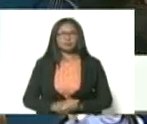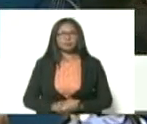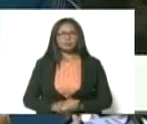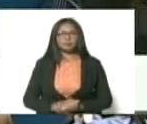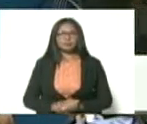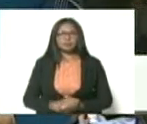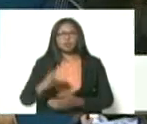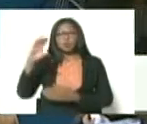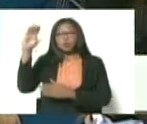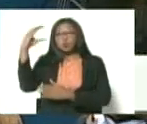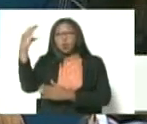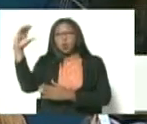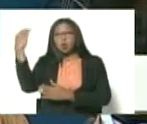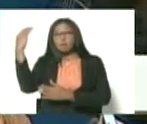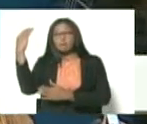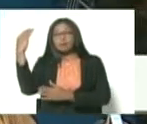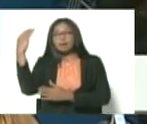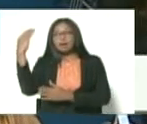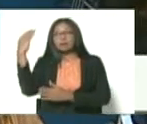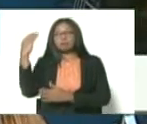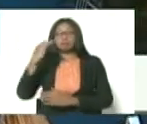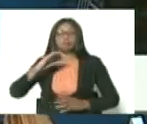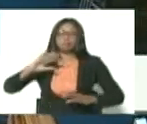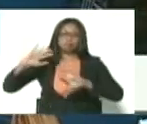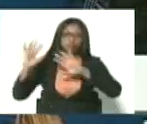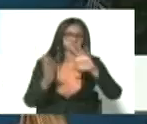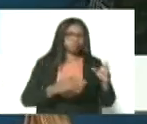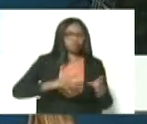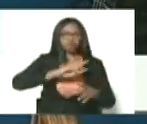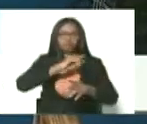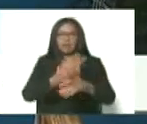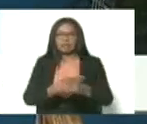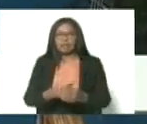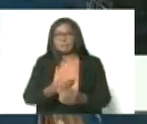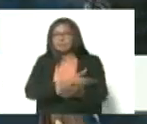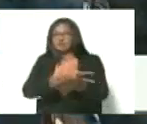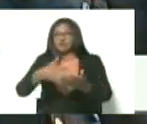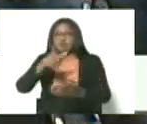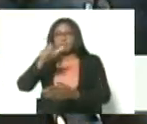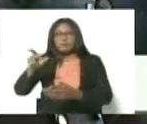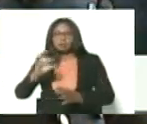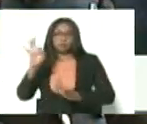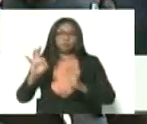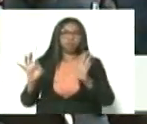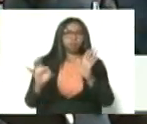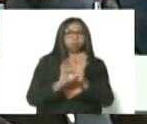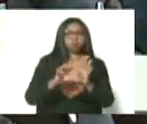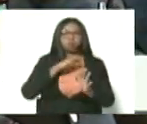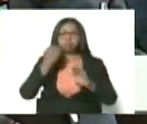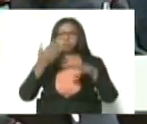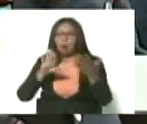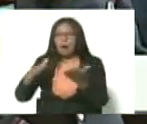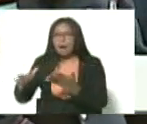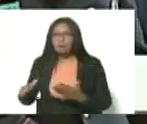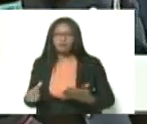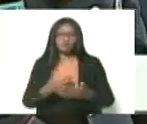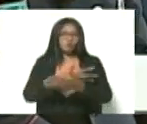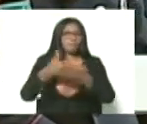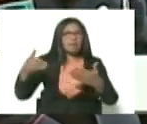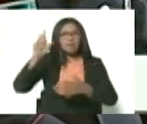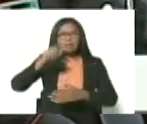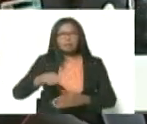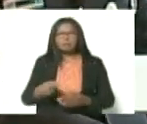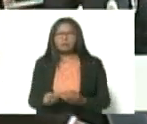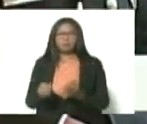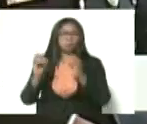En Colombia ha hecho estragos. Millones de casos, miles y miles de fallecidos. Abandono